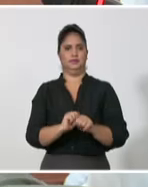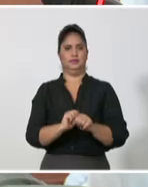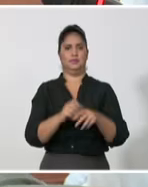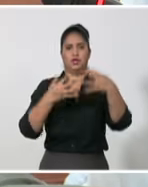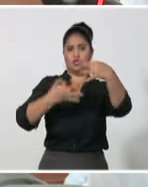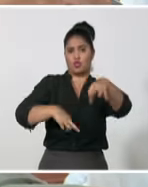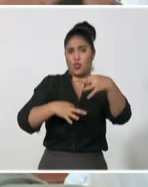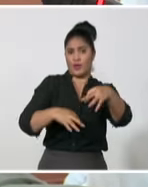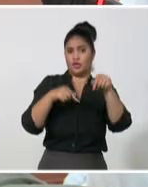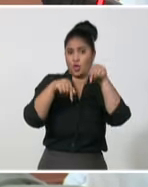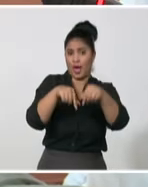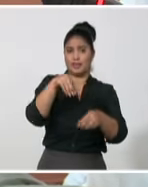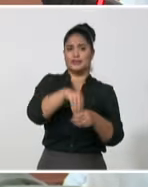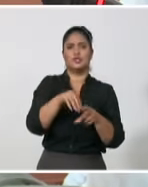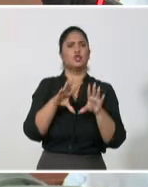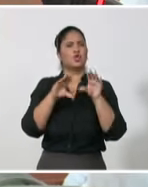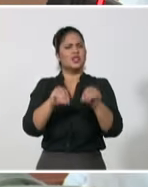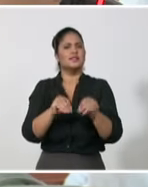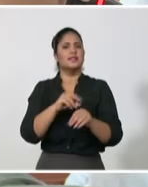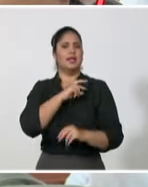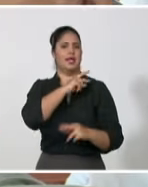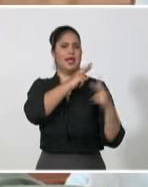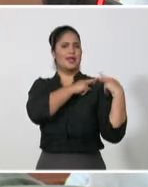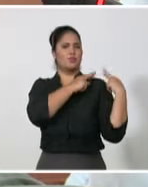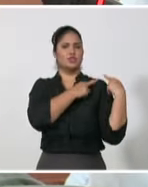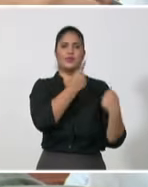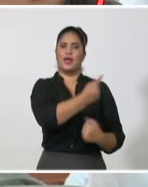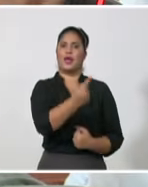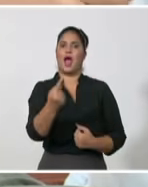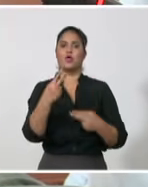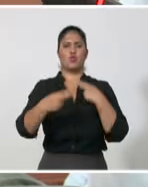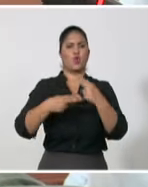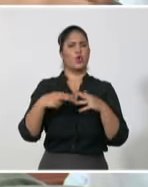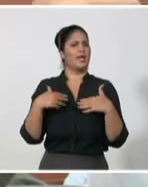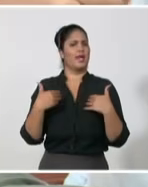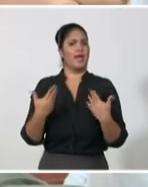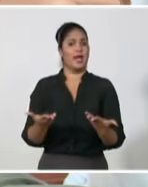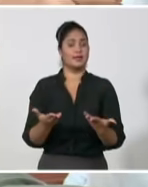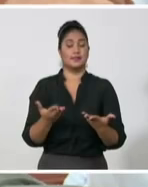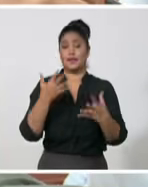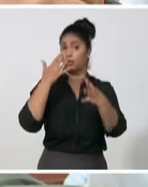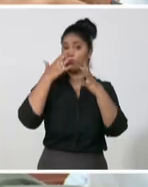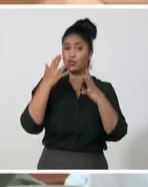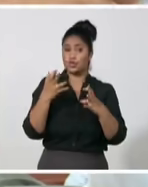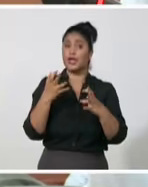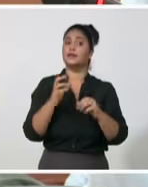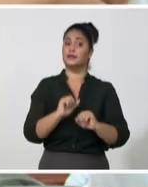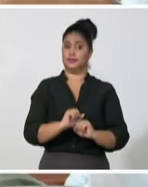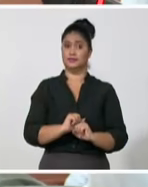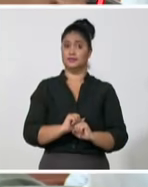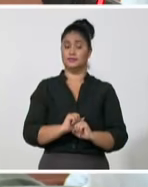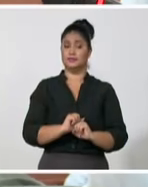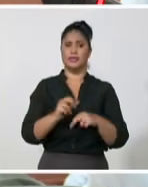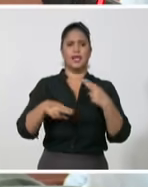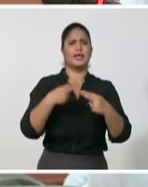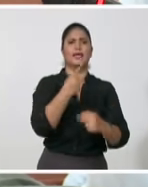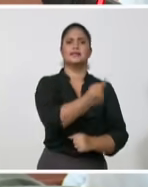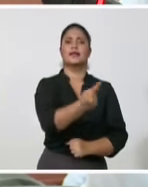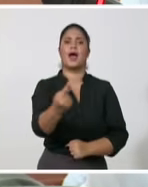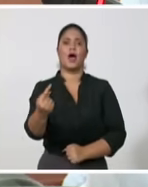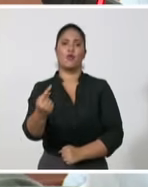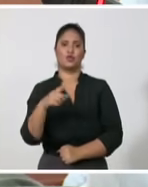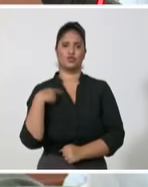solo de los jefes que es también es más importante sino también de las estructuras de dirección porque aquí tenemos que